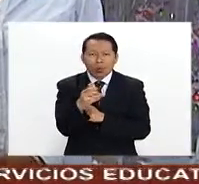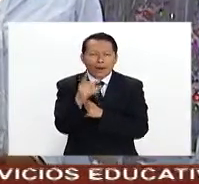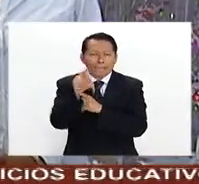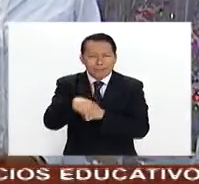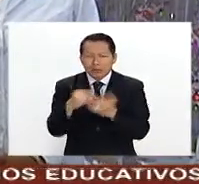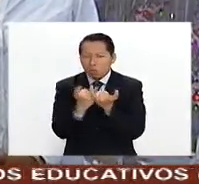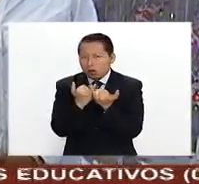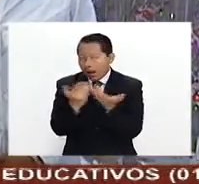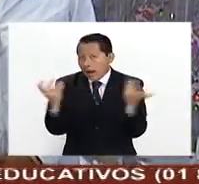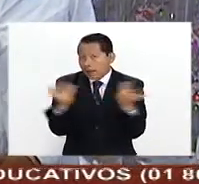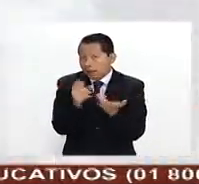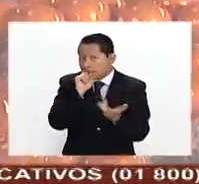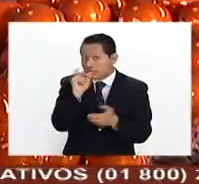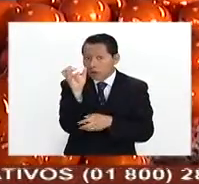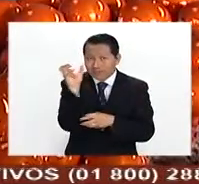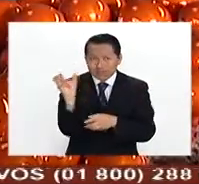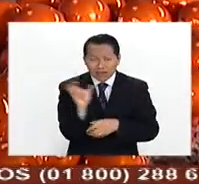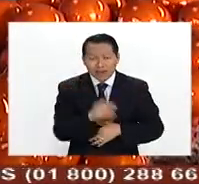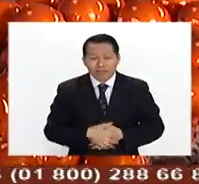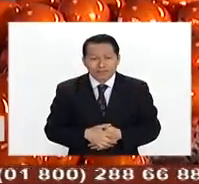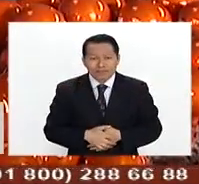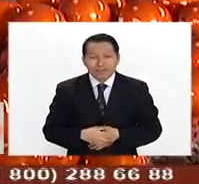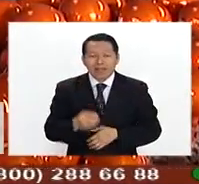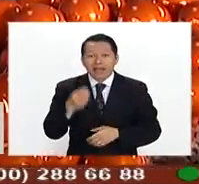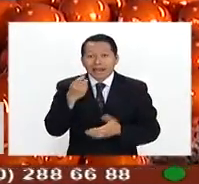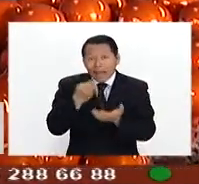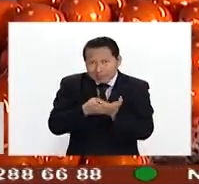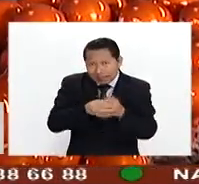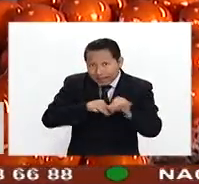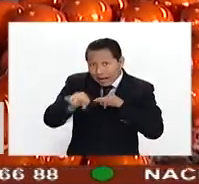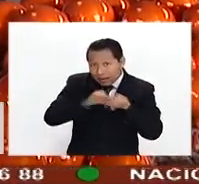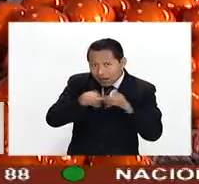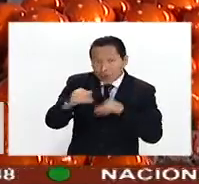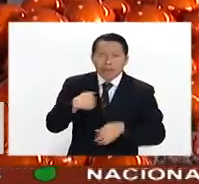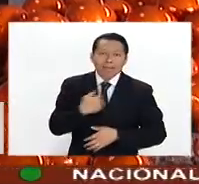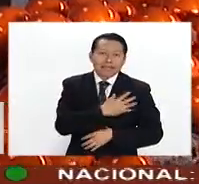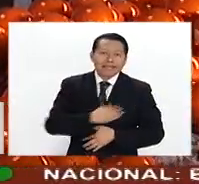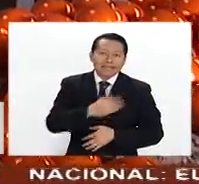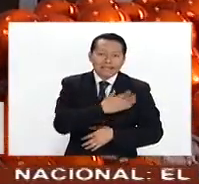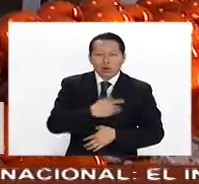dedicamos a la esfera. De este trabajo pues mantengo a mis hijos.